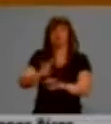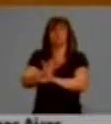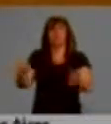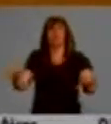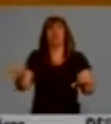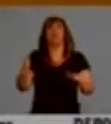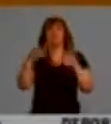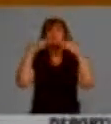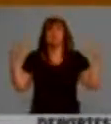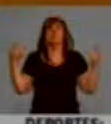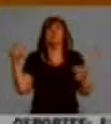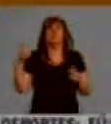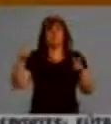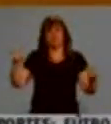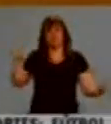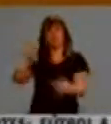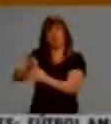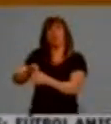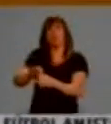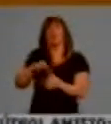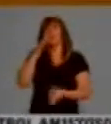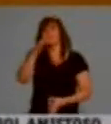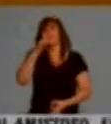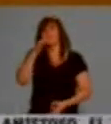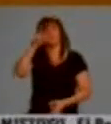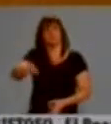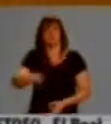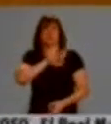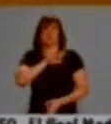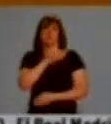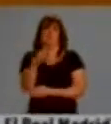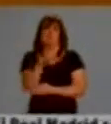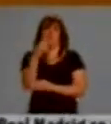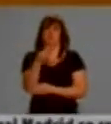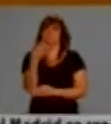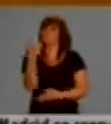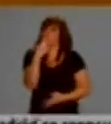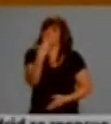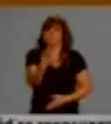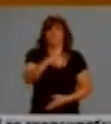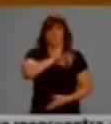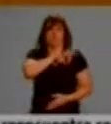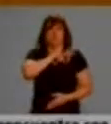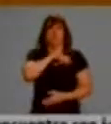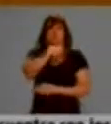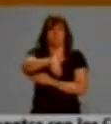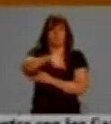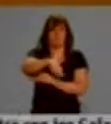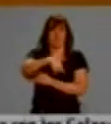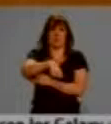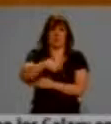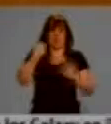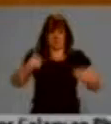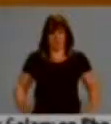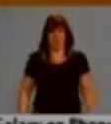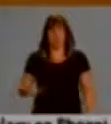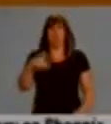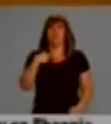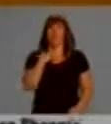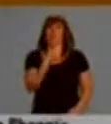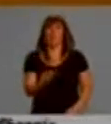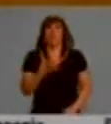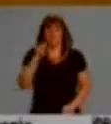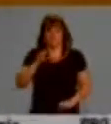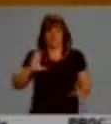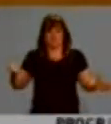a las afirmaciones del señor Bárcenas. Debo decirle, señor presidente, que quien le habla y el grupo parlamentario